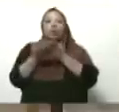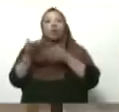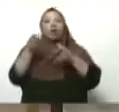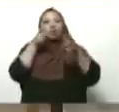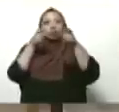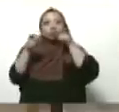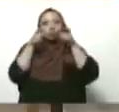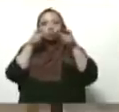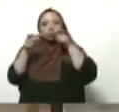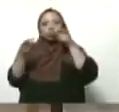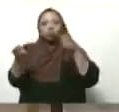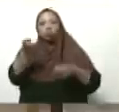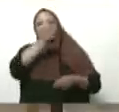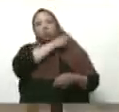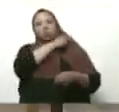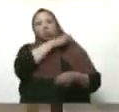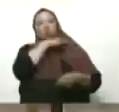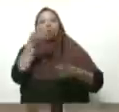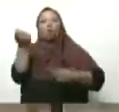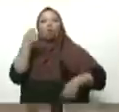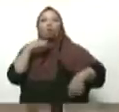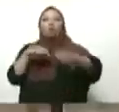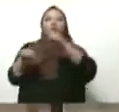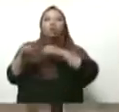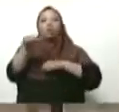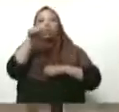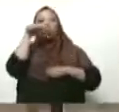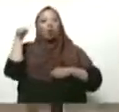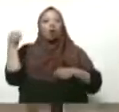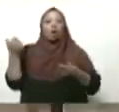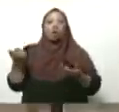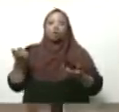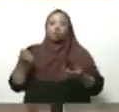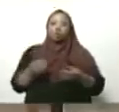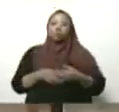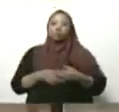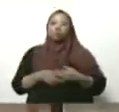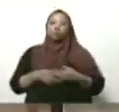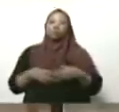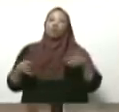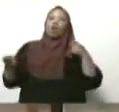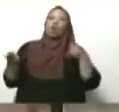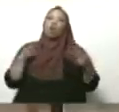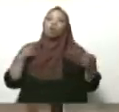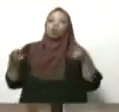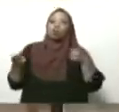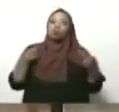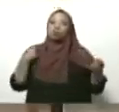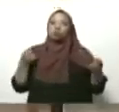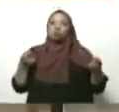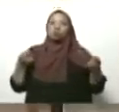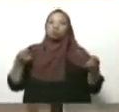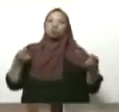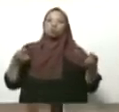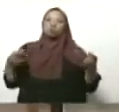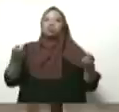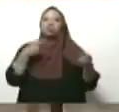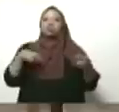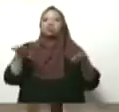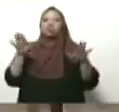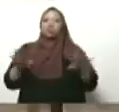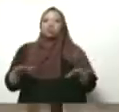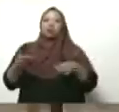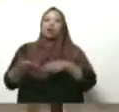a la dirección contra las drogas en coordinación esto es muy importante con la superintendencia nacional